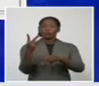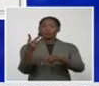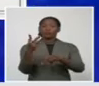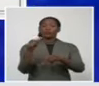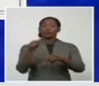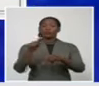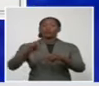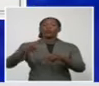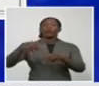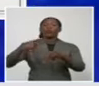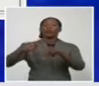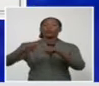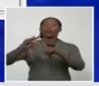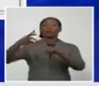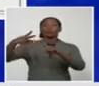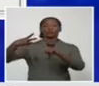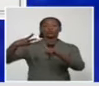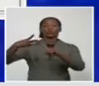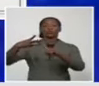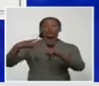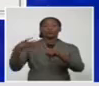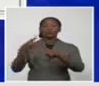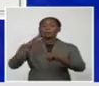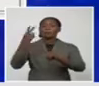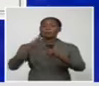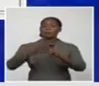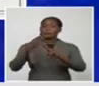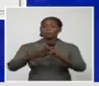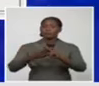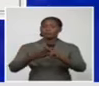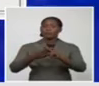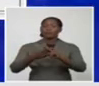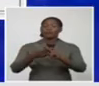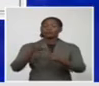de Bayamo, con una tasa de